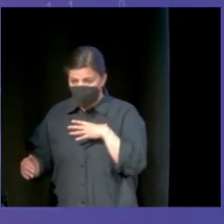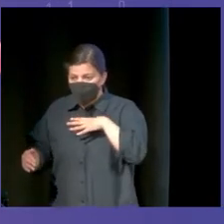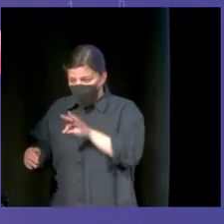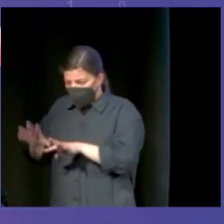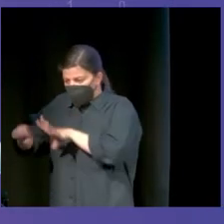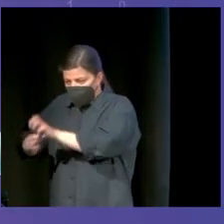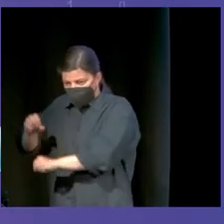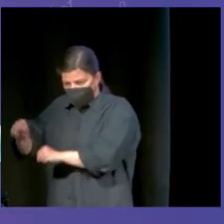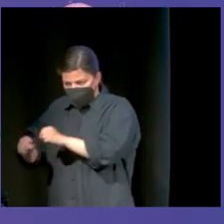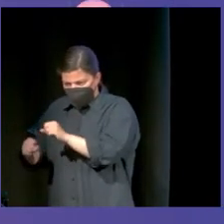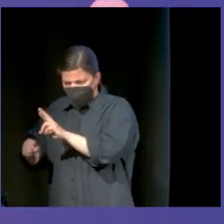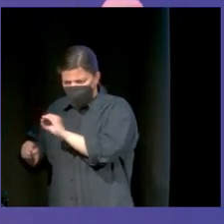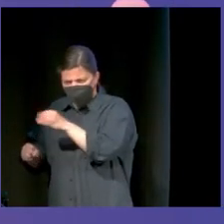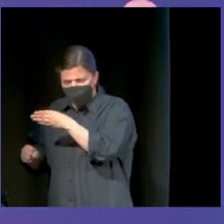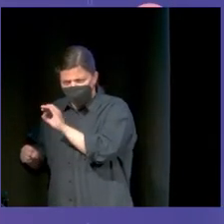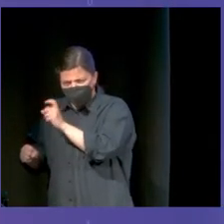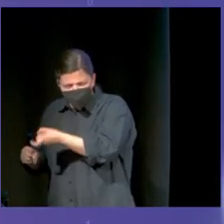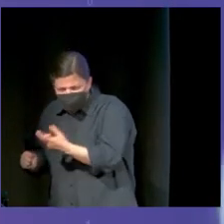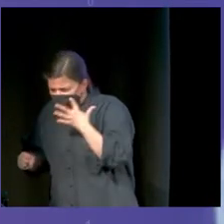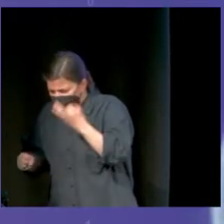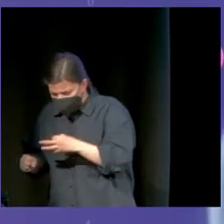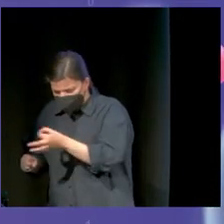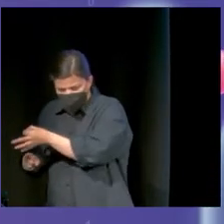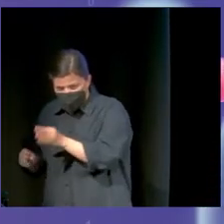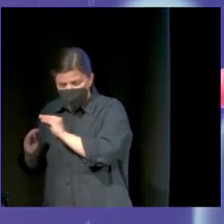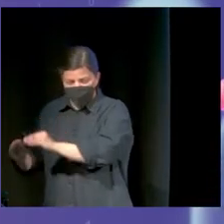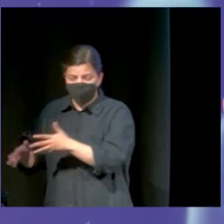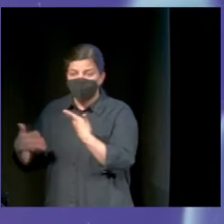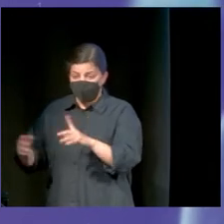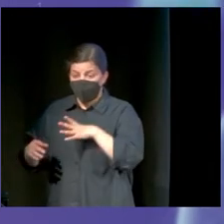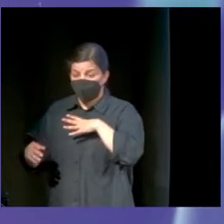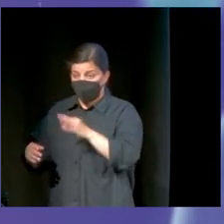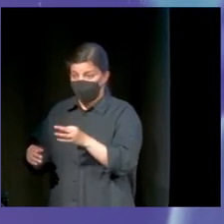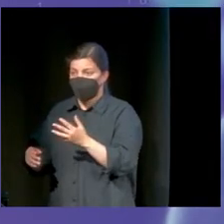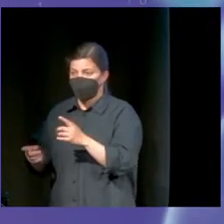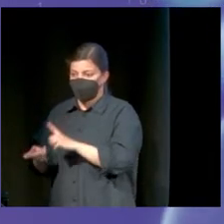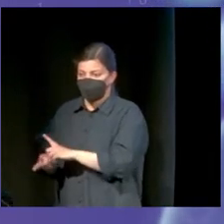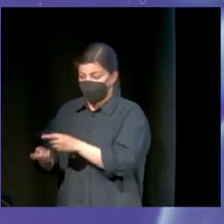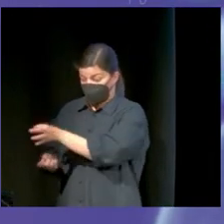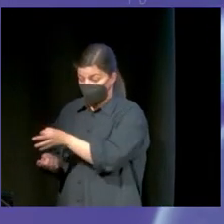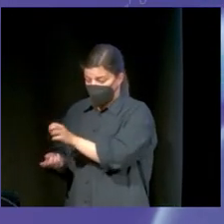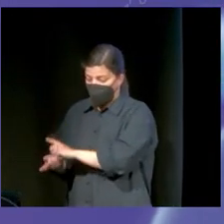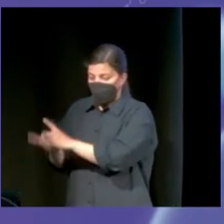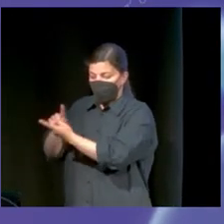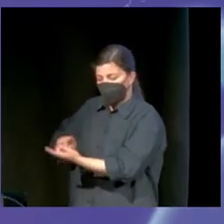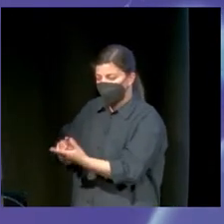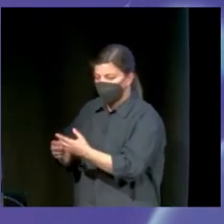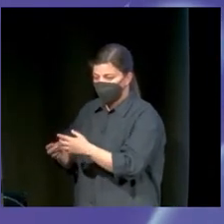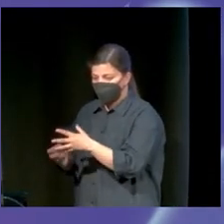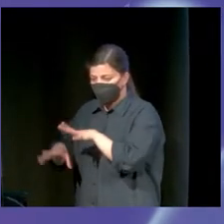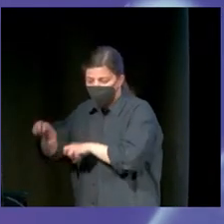comprar robots creo que se llaman y puedes a cambio de eso de esa moneda tú puedes